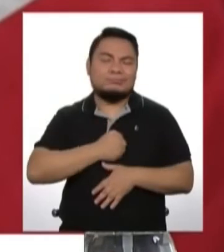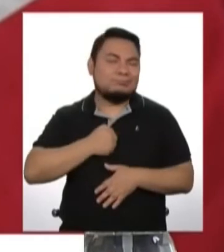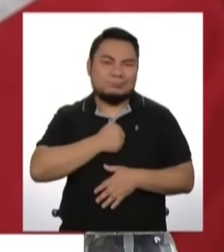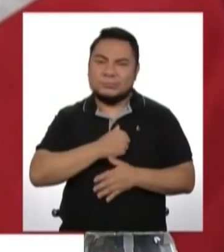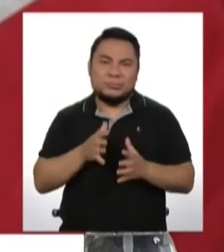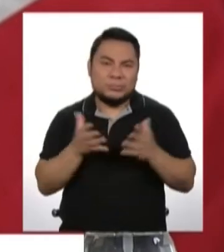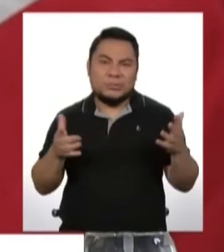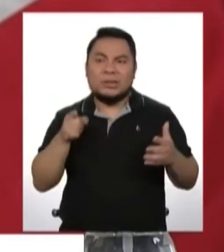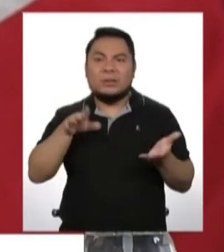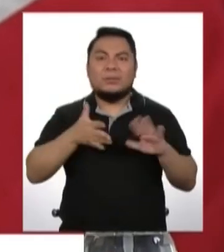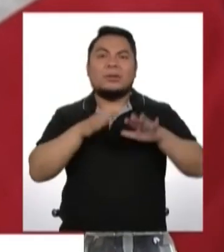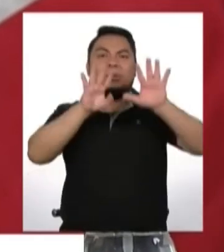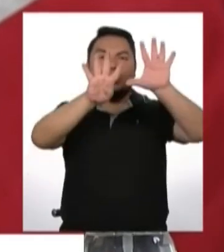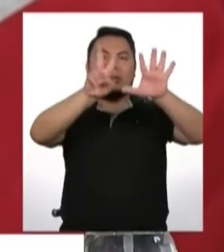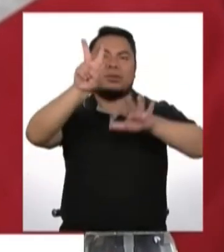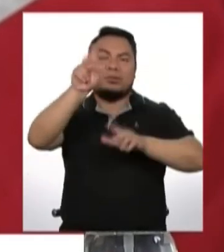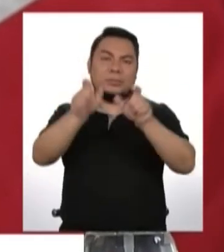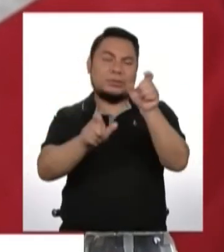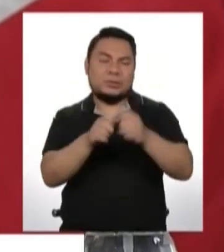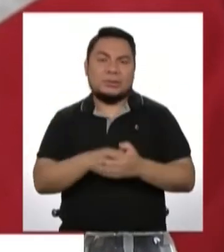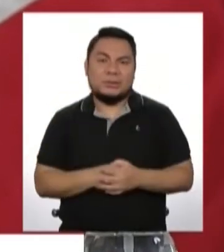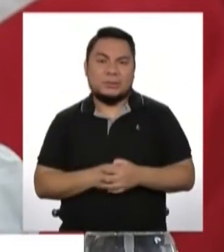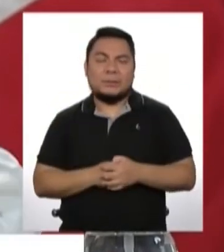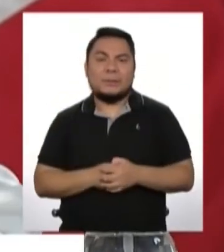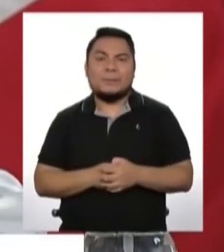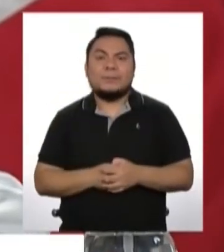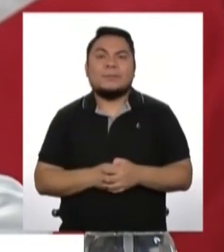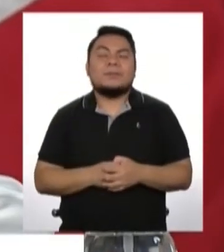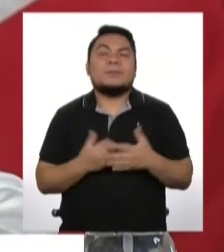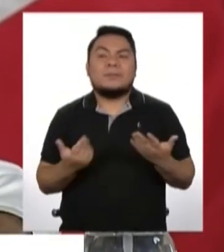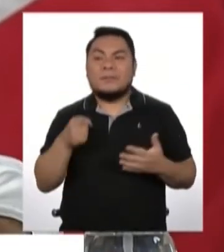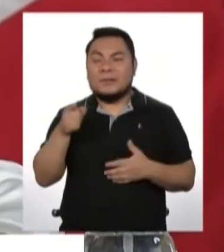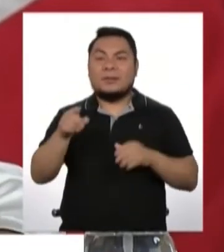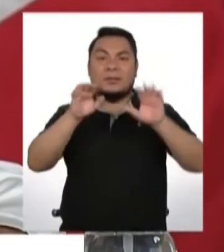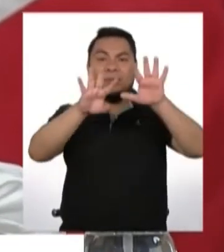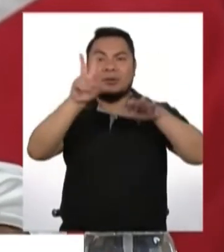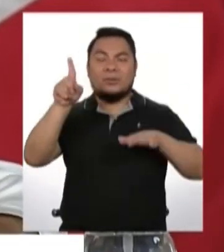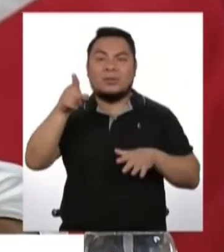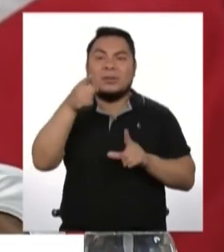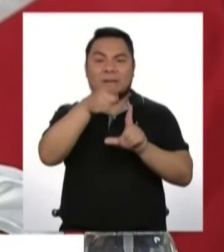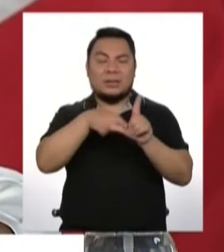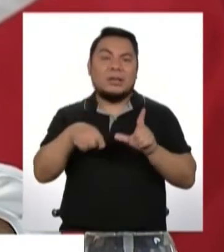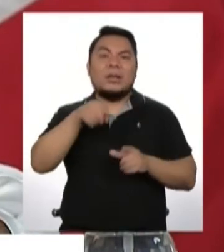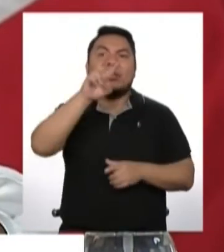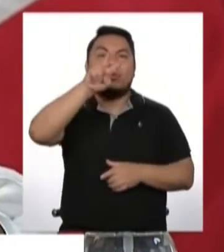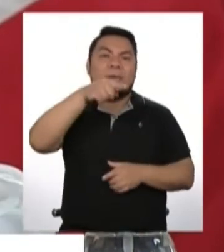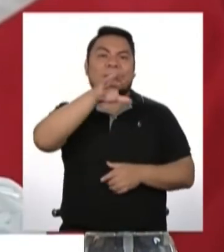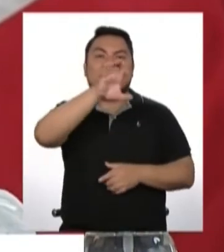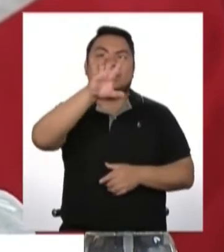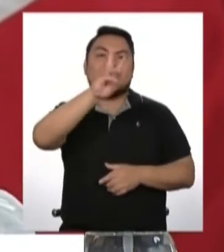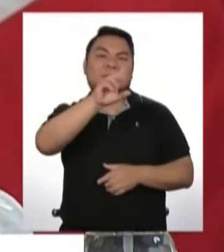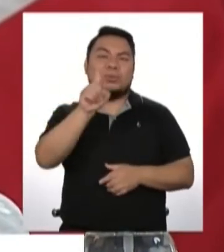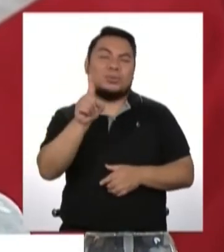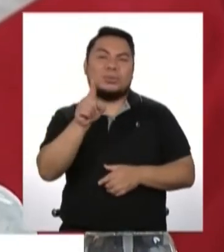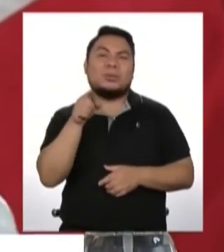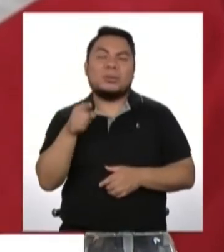fallecido 92 personas. ¿No? Dividimos 92 entre 2.561,